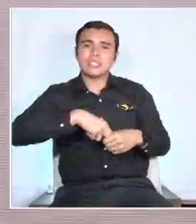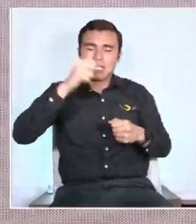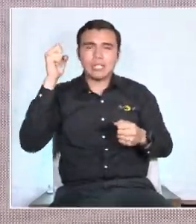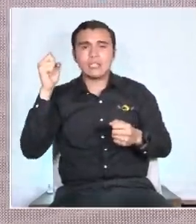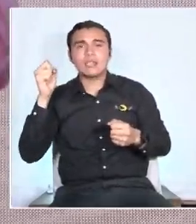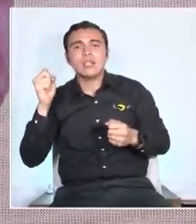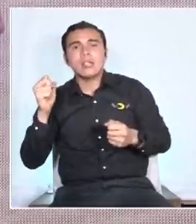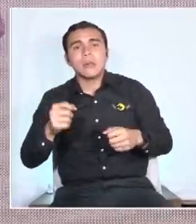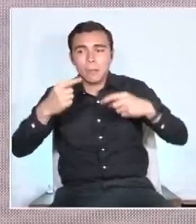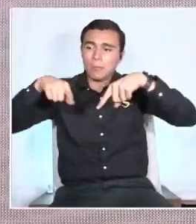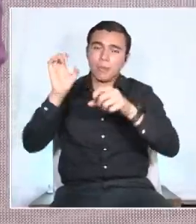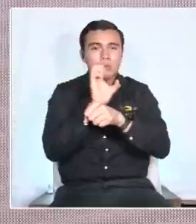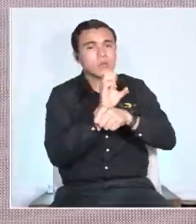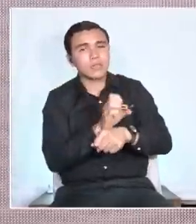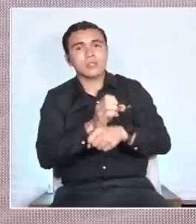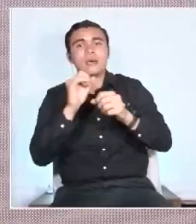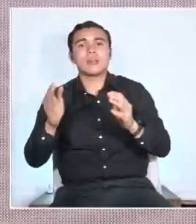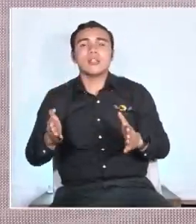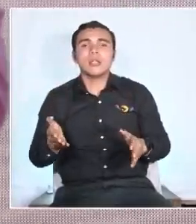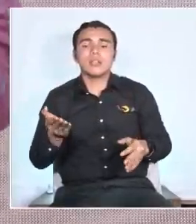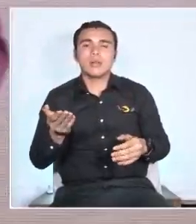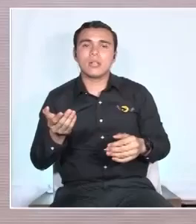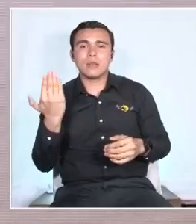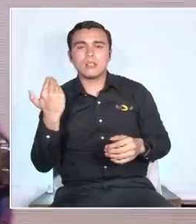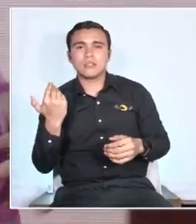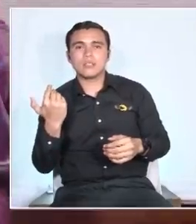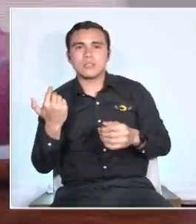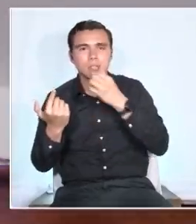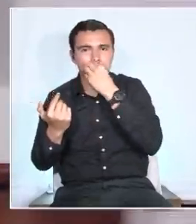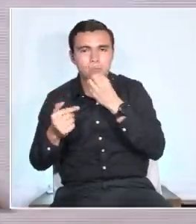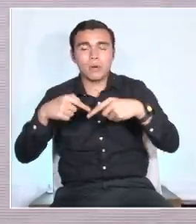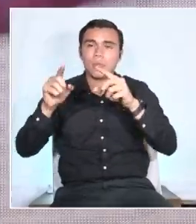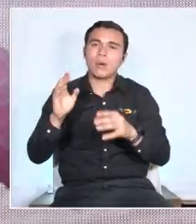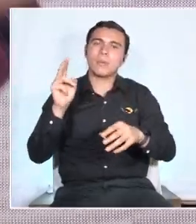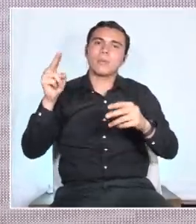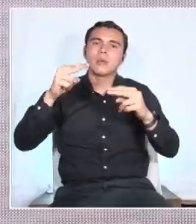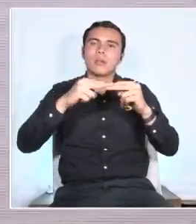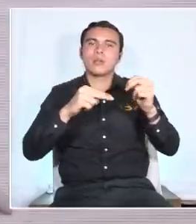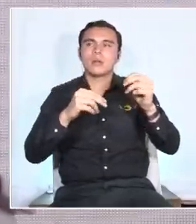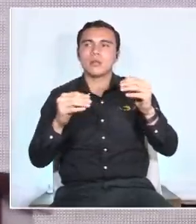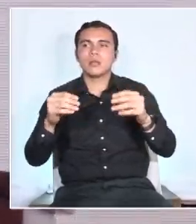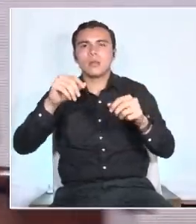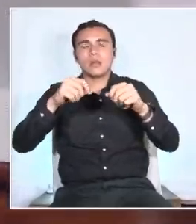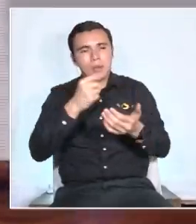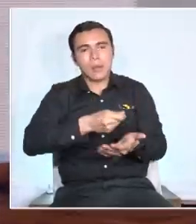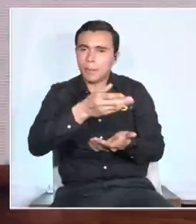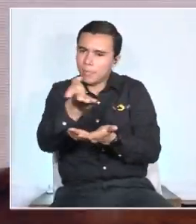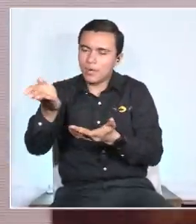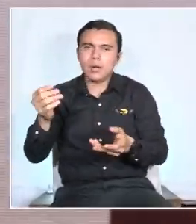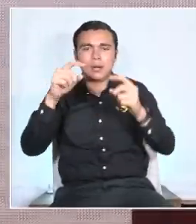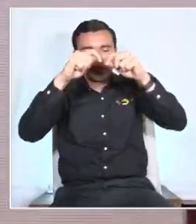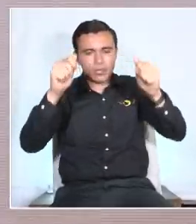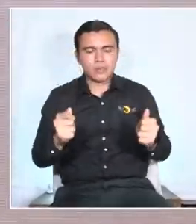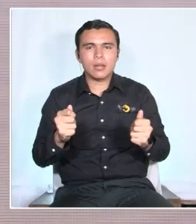hablaba: vamos a conquistar esto, lo conquistábamos. Cuando decían: vamos a pagar el templo, lo pagamos. Cuando decíamos: vamos a estar en